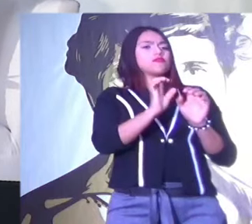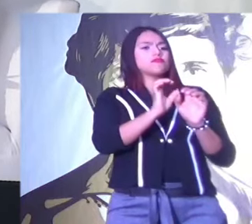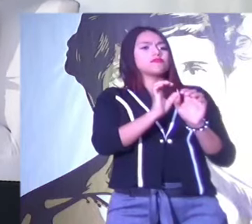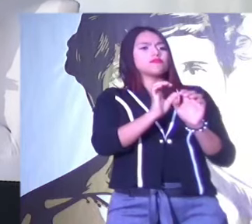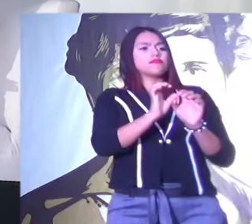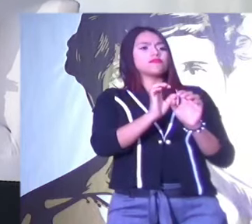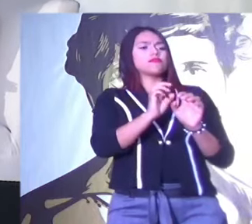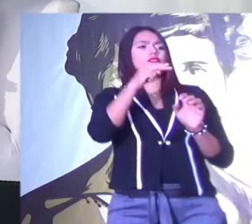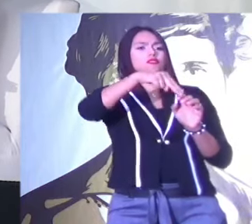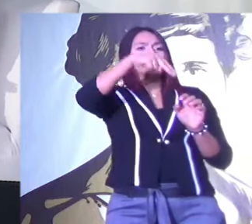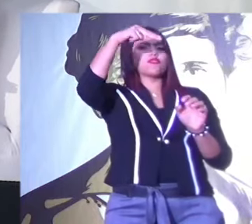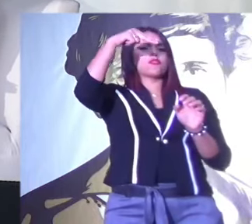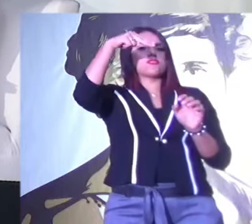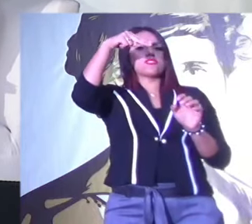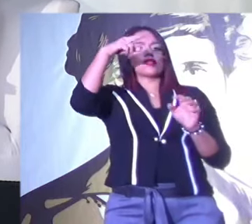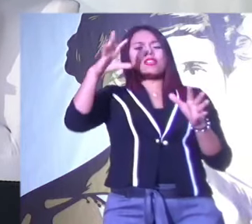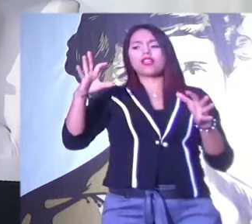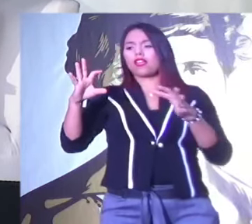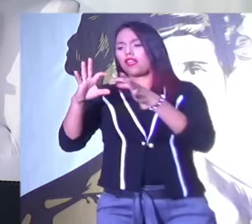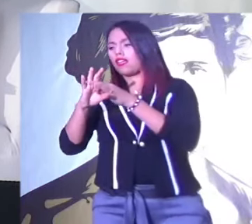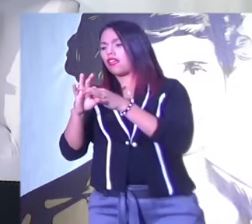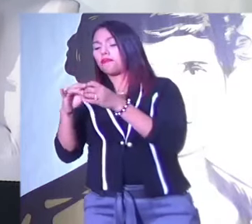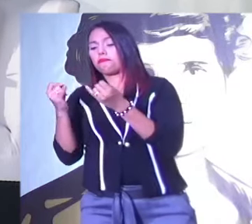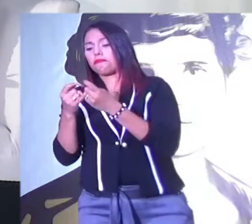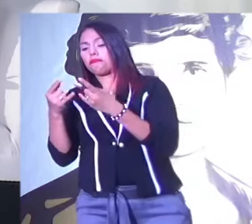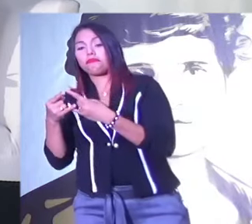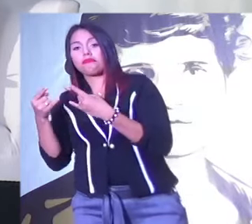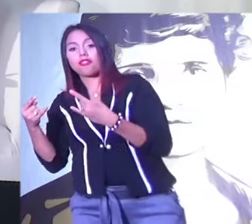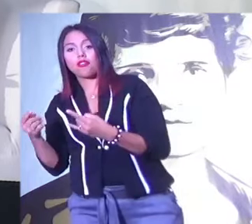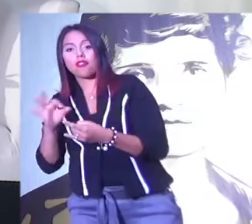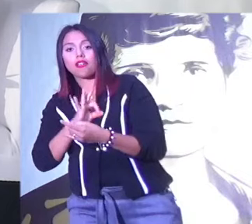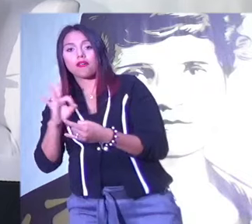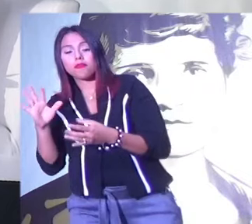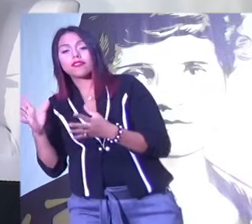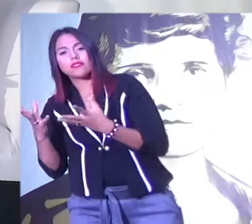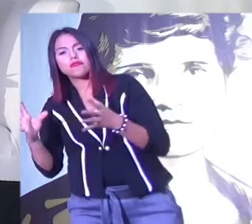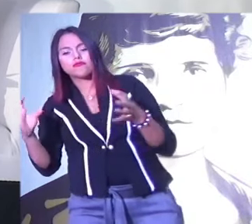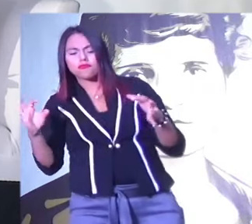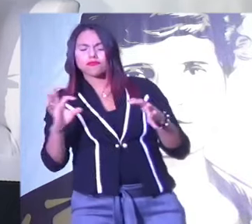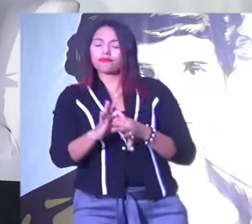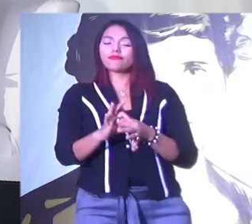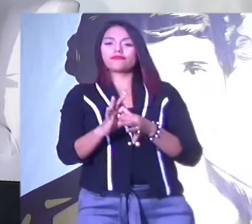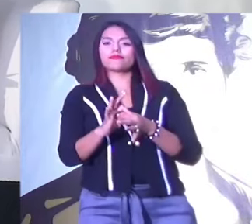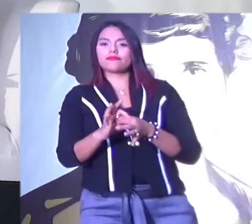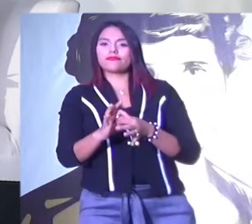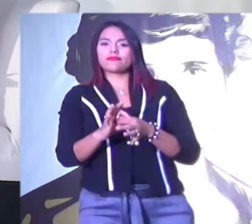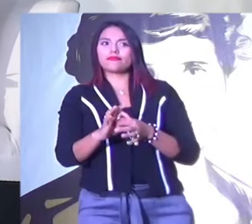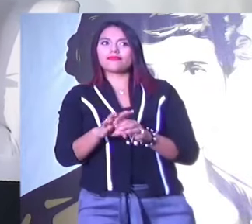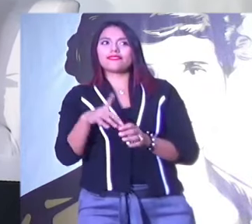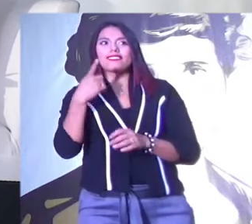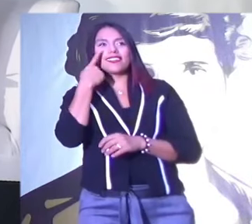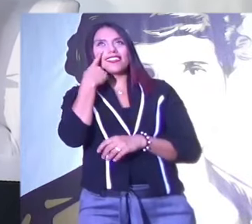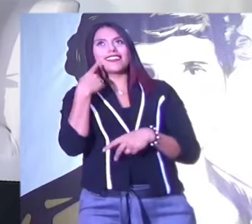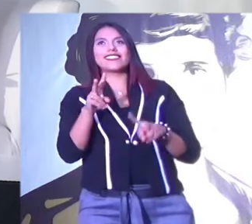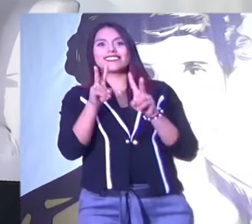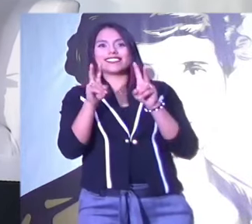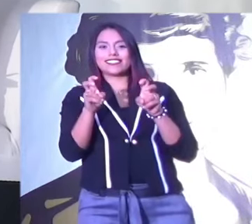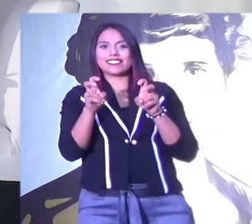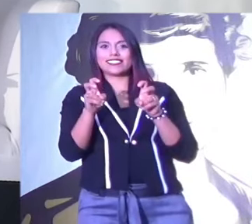con algo como Antón Chejov, un cuento de Antón Chejov, que lo haces aquí. Me encantan además los títulos, le pones un